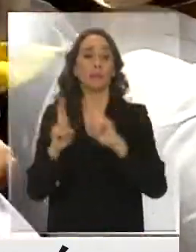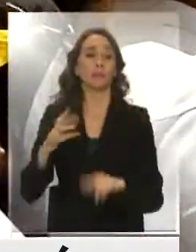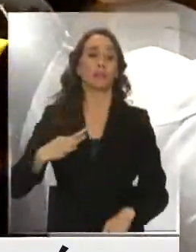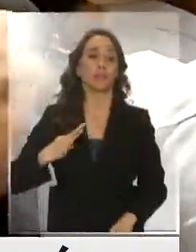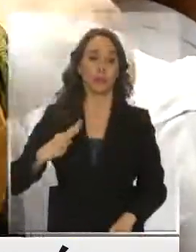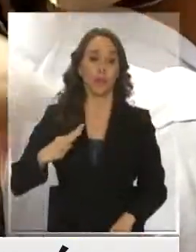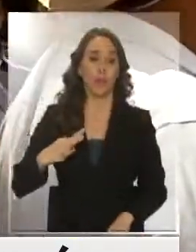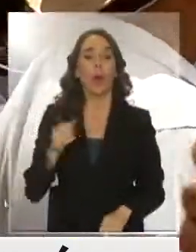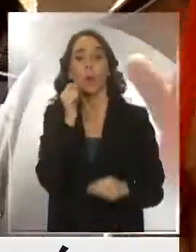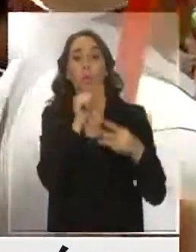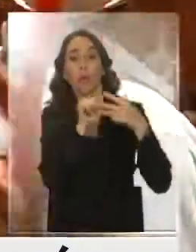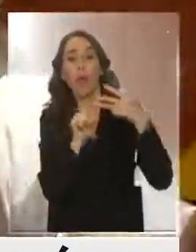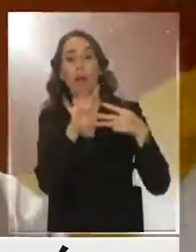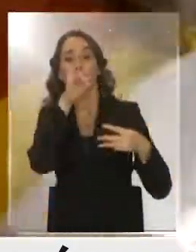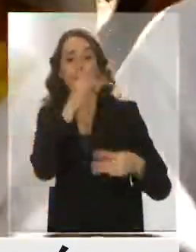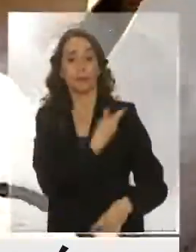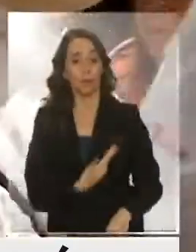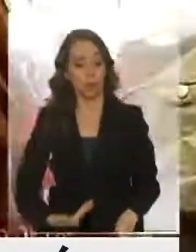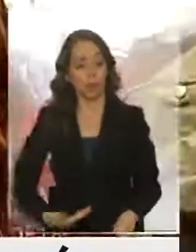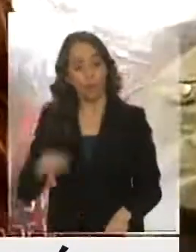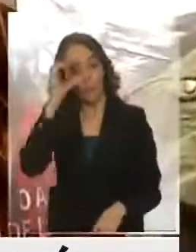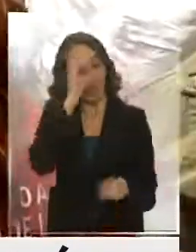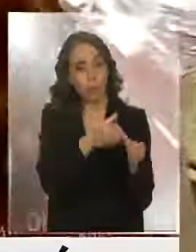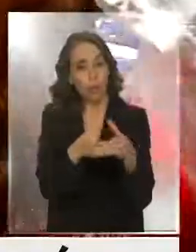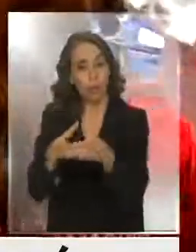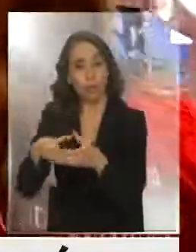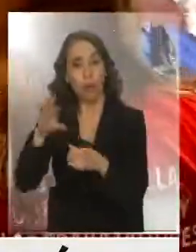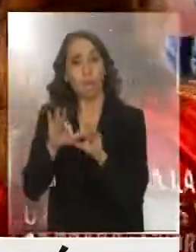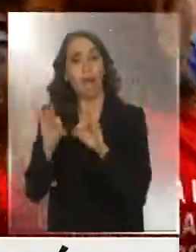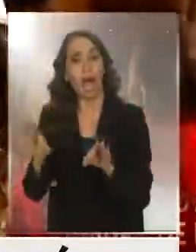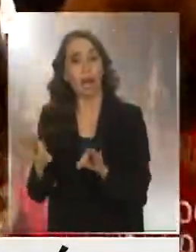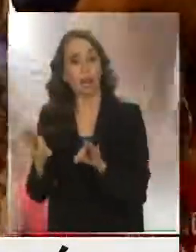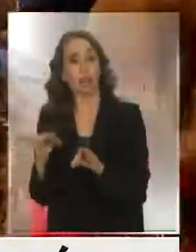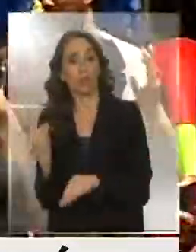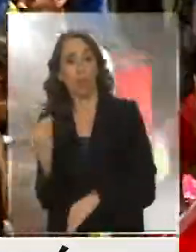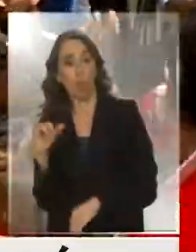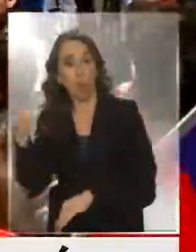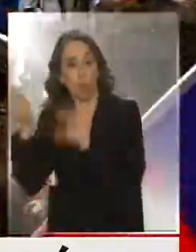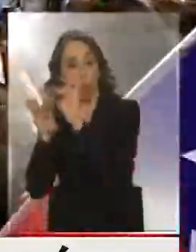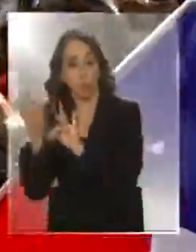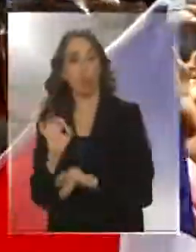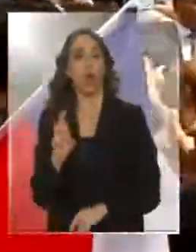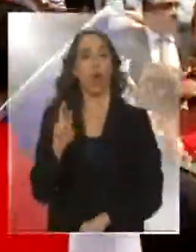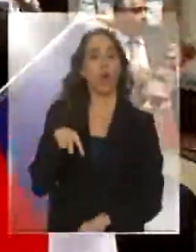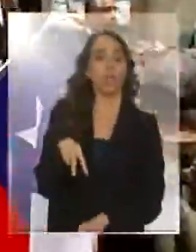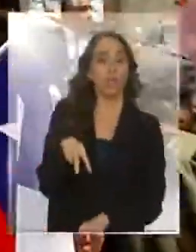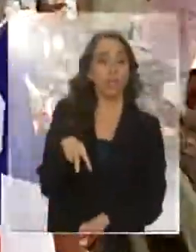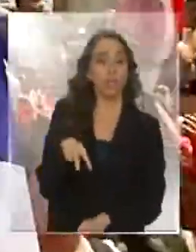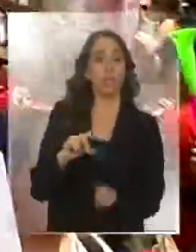definición del gobierno? ¿Escucharán a los sectores más conservadores de la UDI o RN?